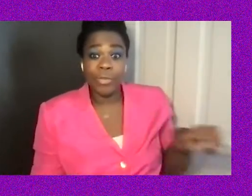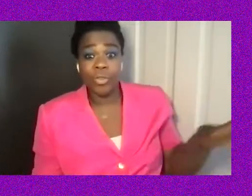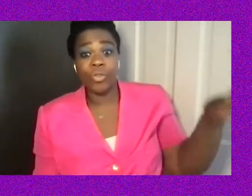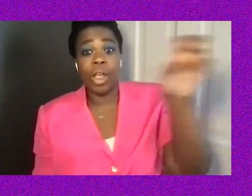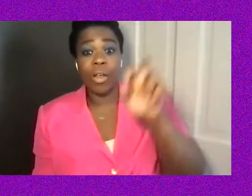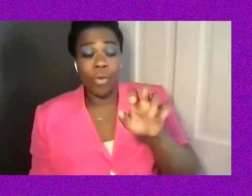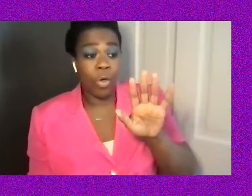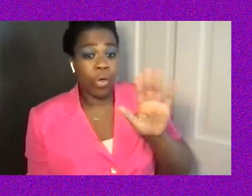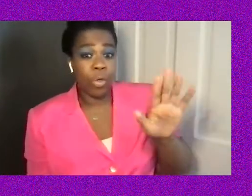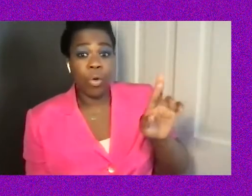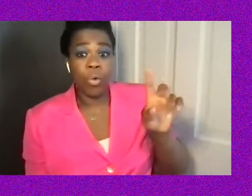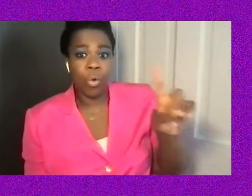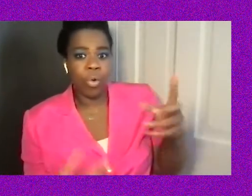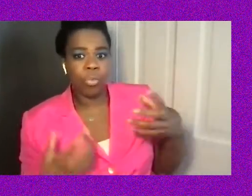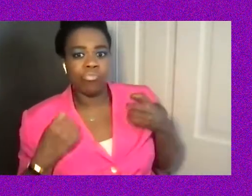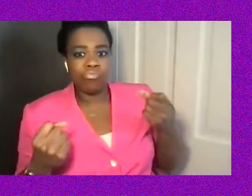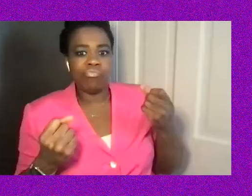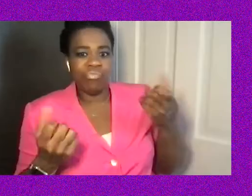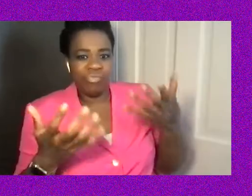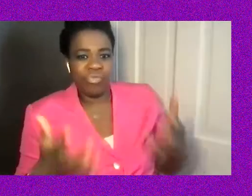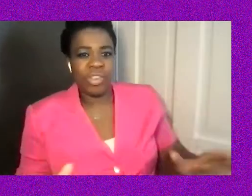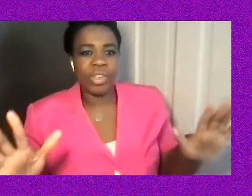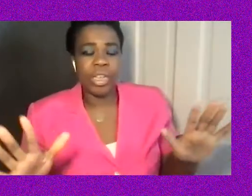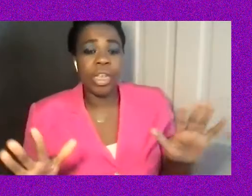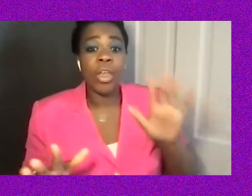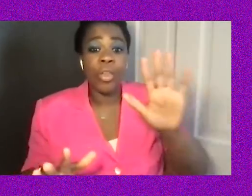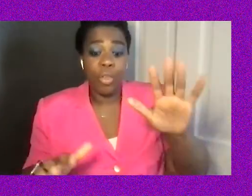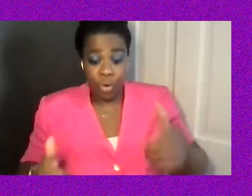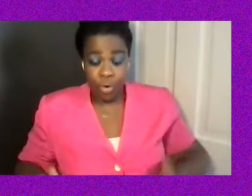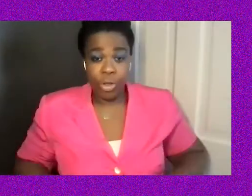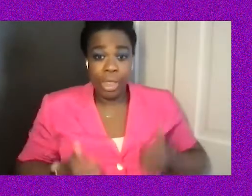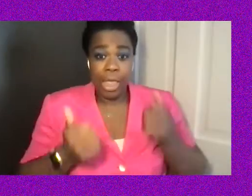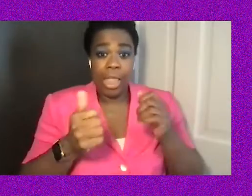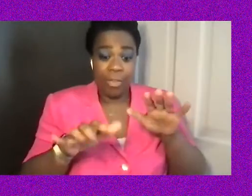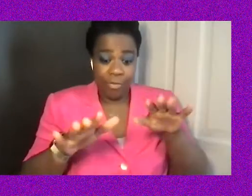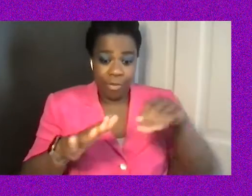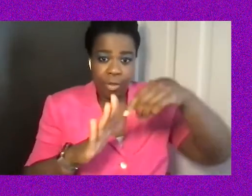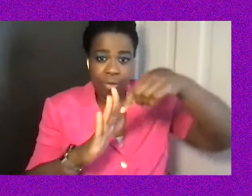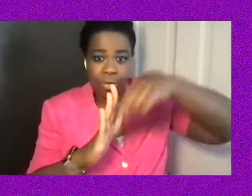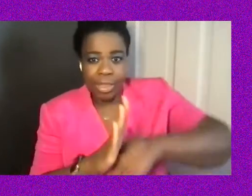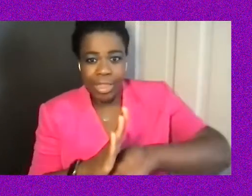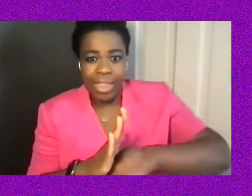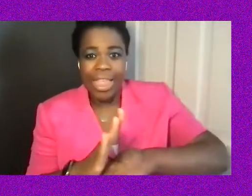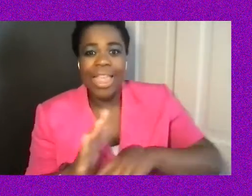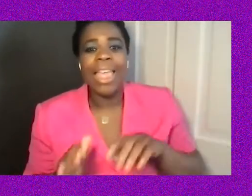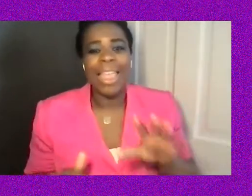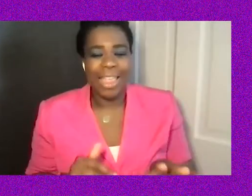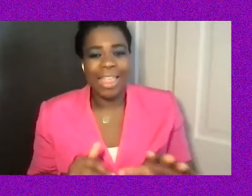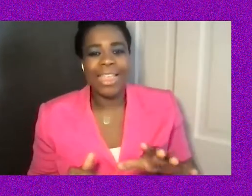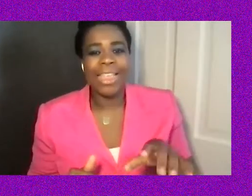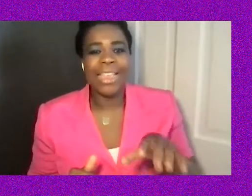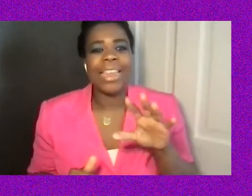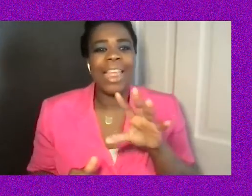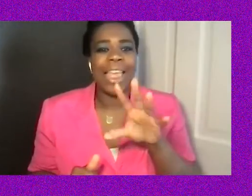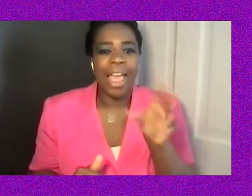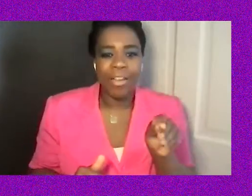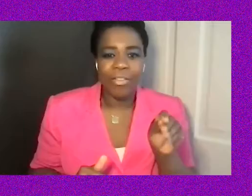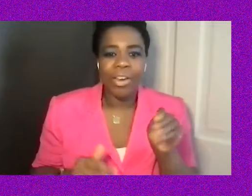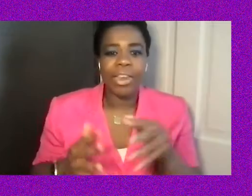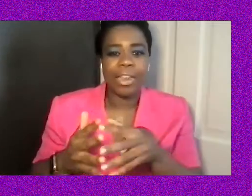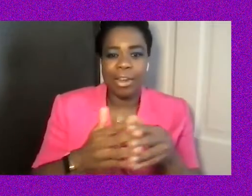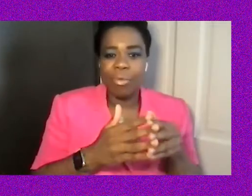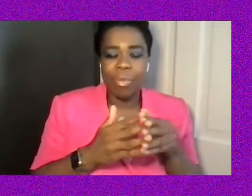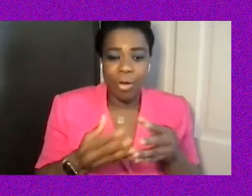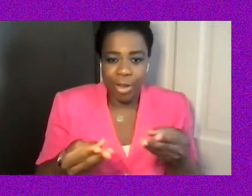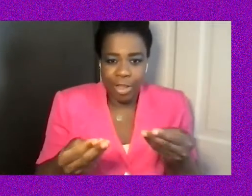que siguen el camino que ha creado, solo ha planteado su vida en la